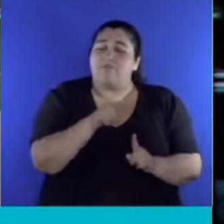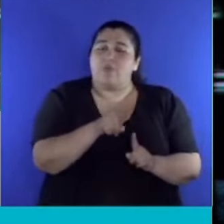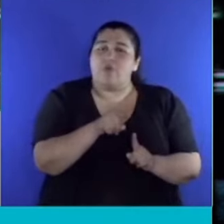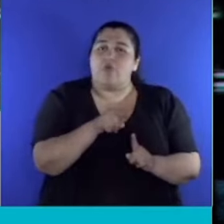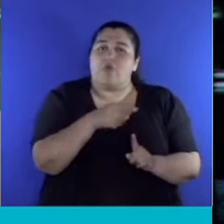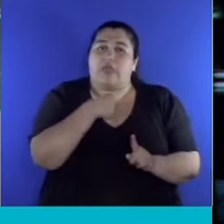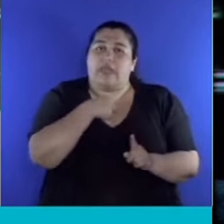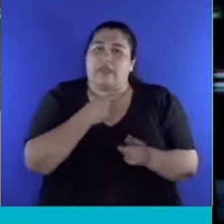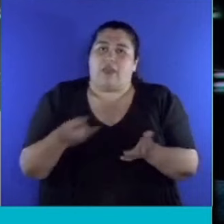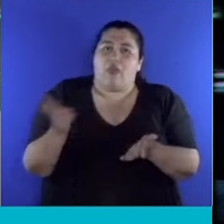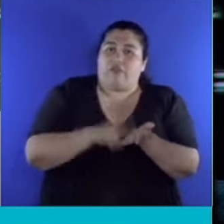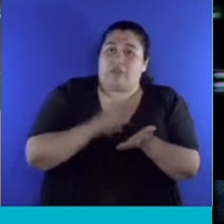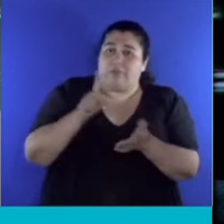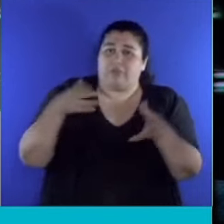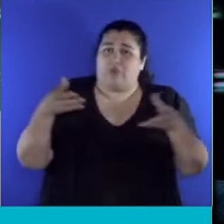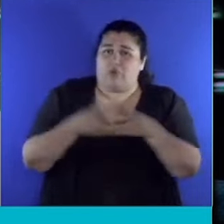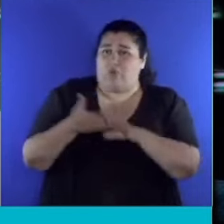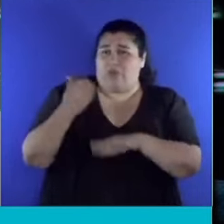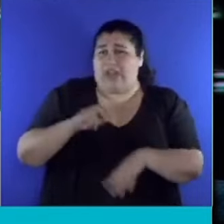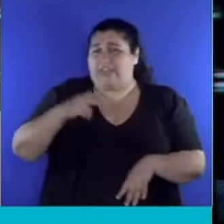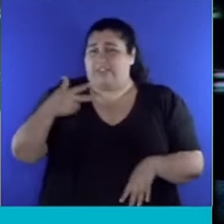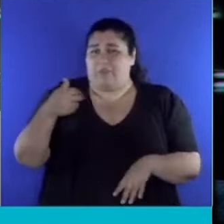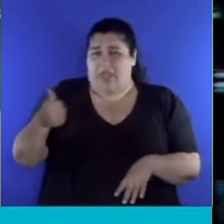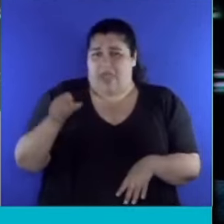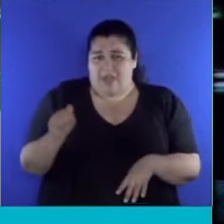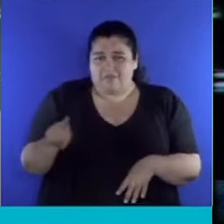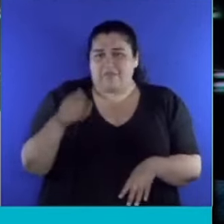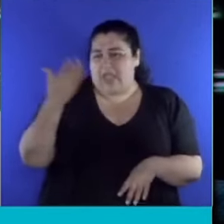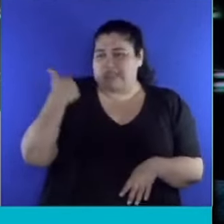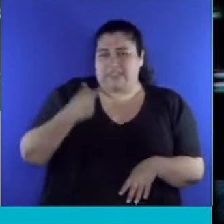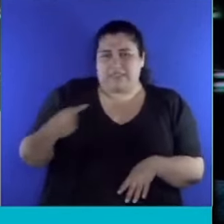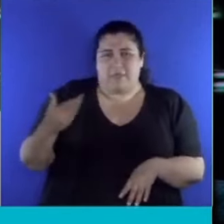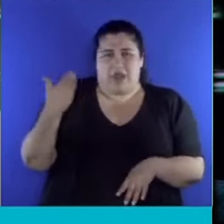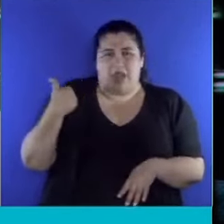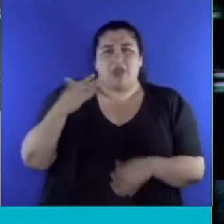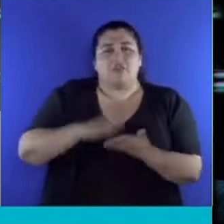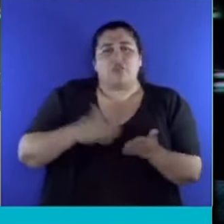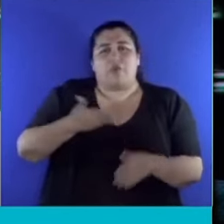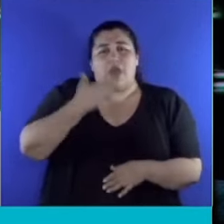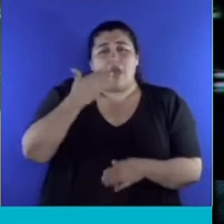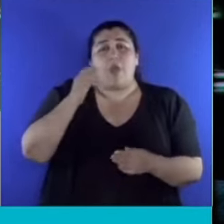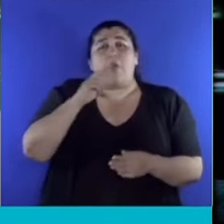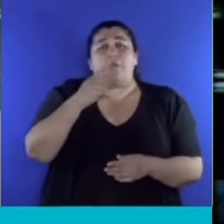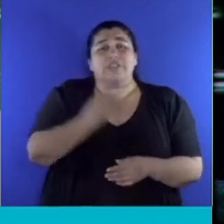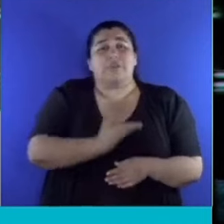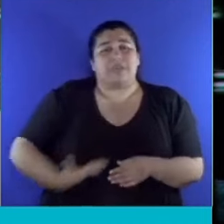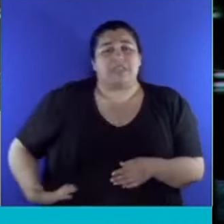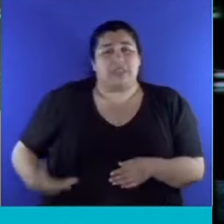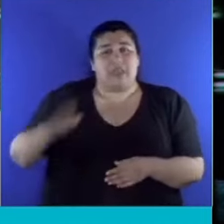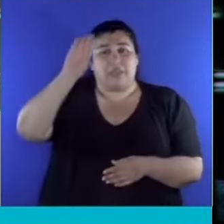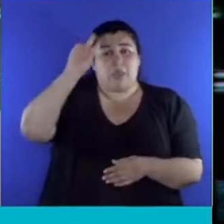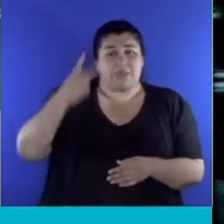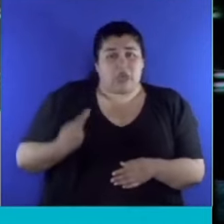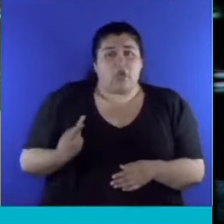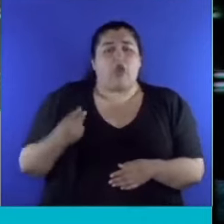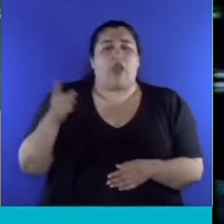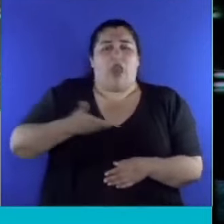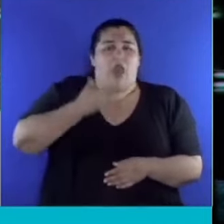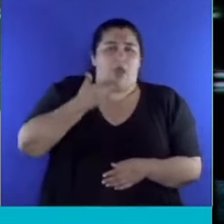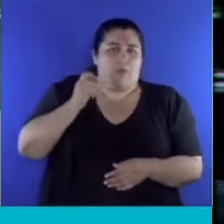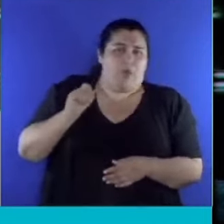reivindicar lo que hizo la Triple A como lo vimos hace unas semanas con las declaraciones de la vicepresidenta Victoria villarruel